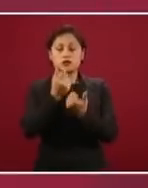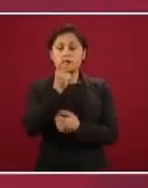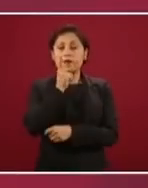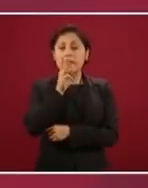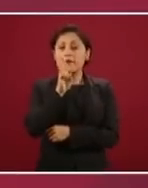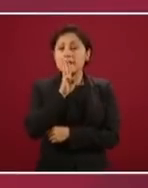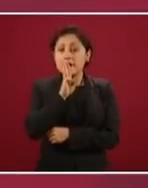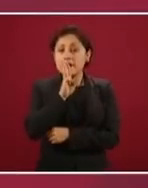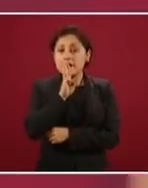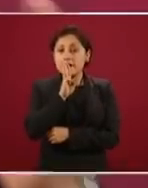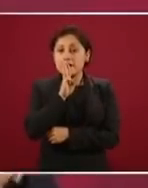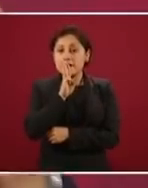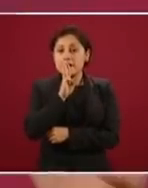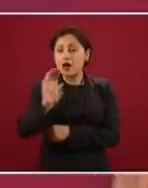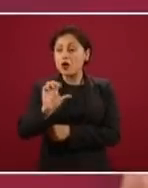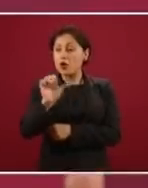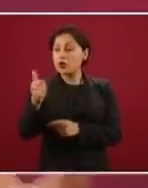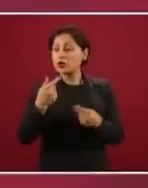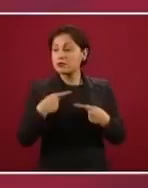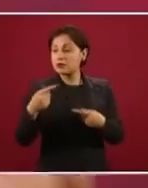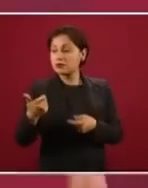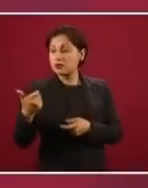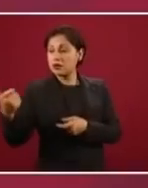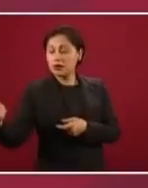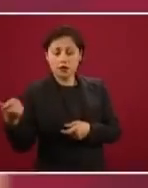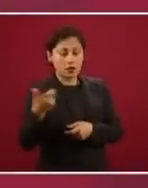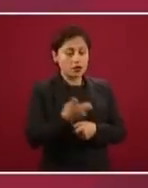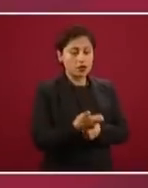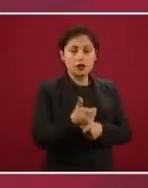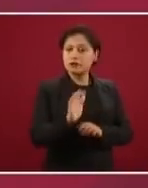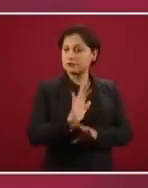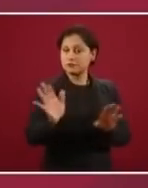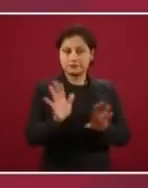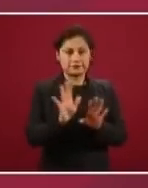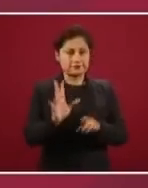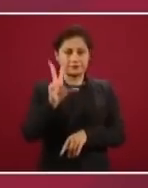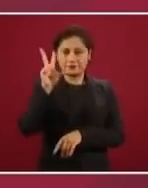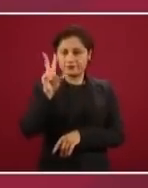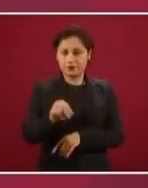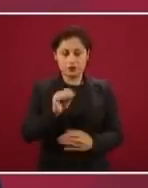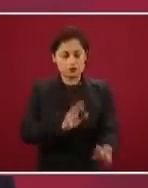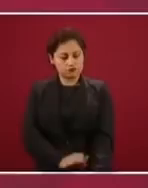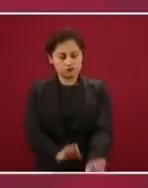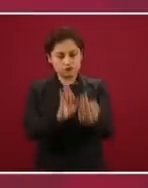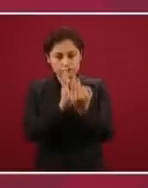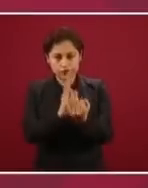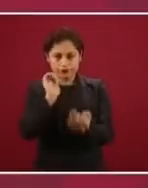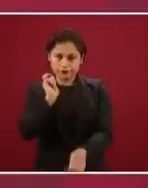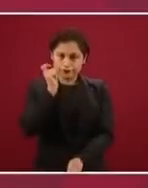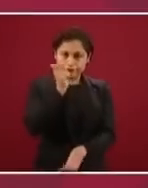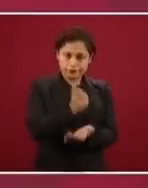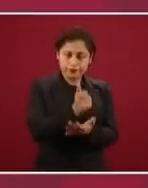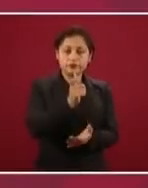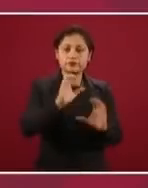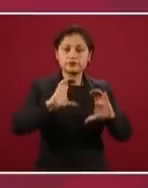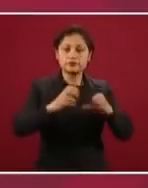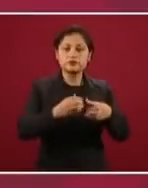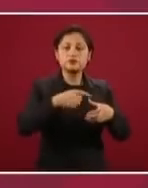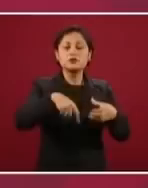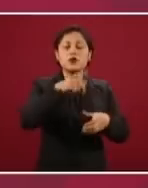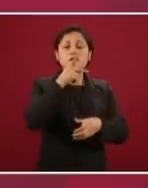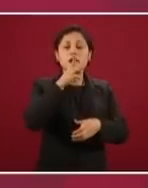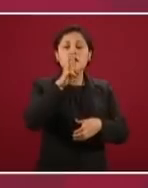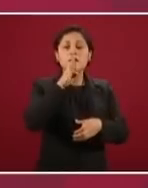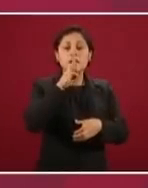y la asamblea de padres de familia decide cómo utilizar ese dinero si es para